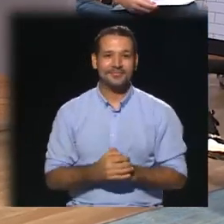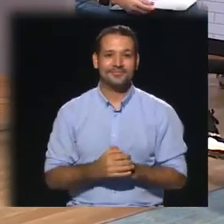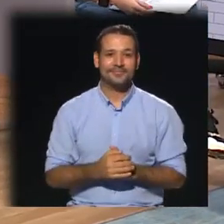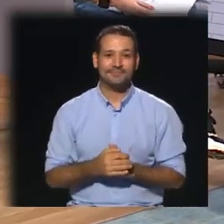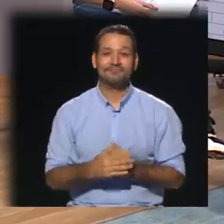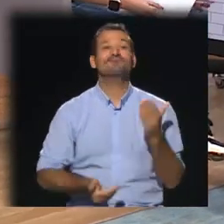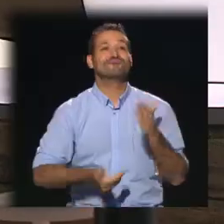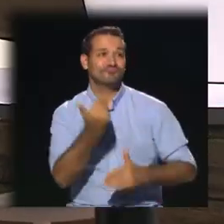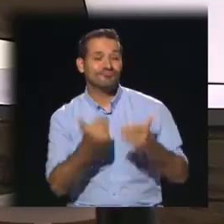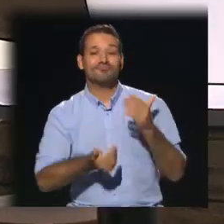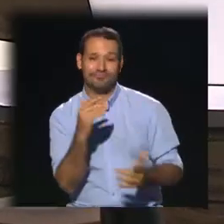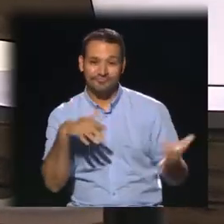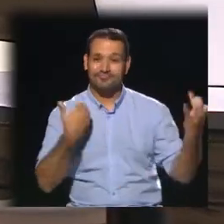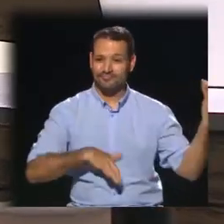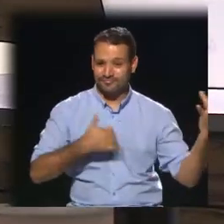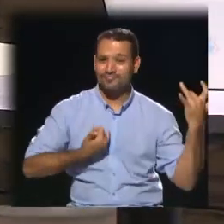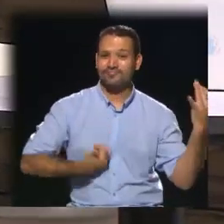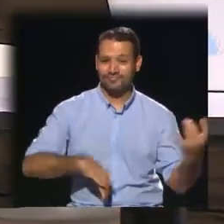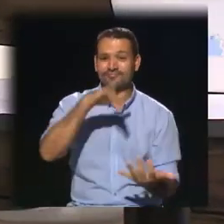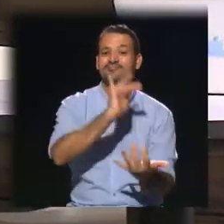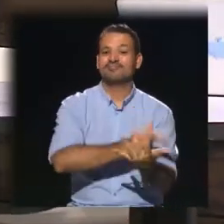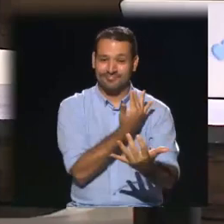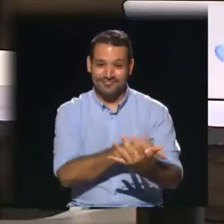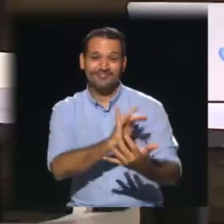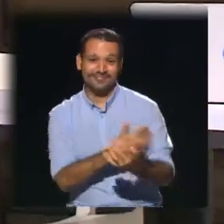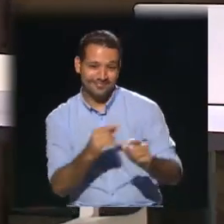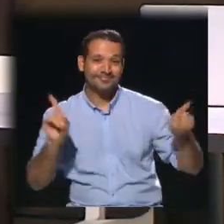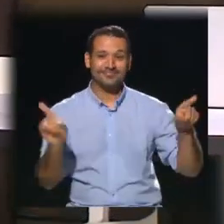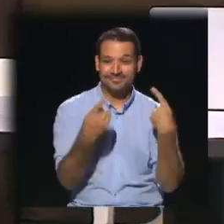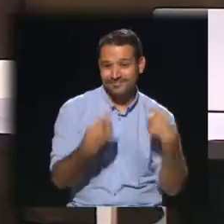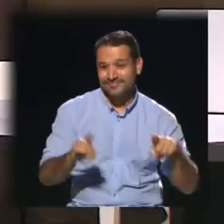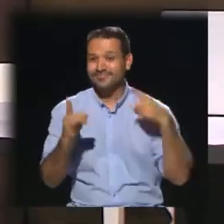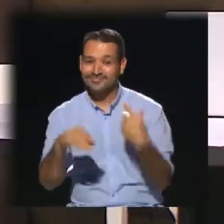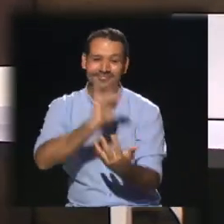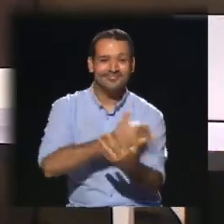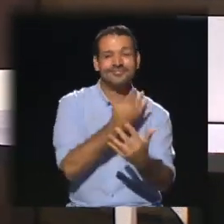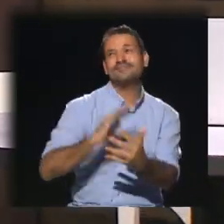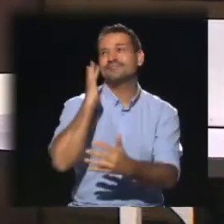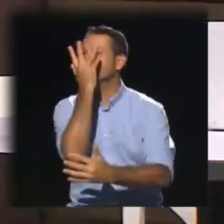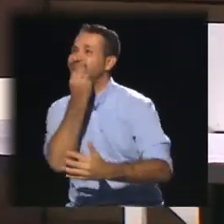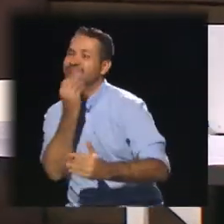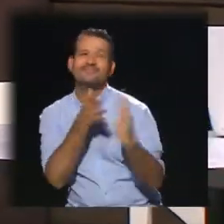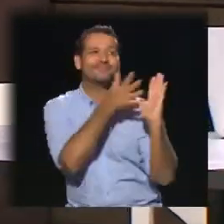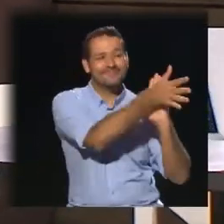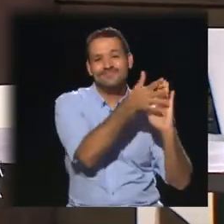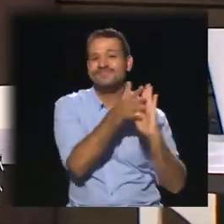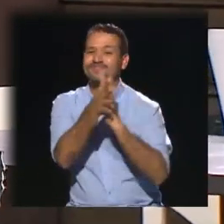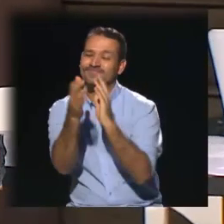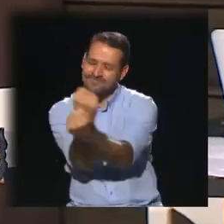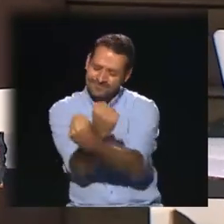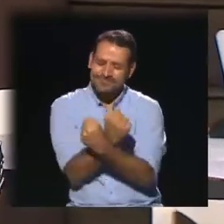Empecemos a trobar en esta oportunidad. El mensaje es precioso, es amor